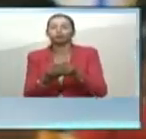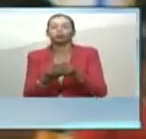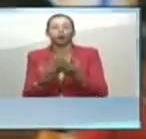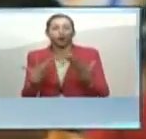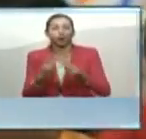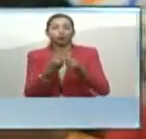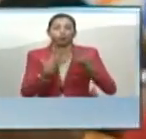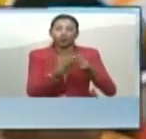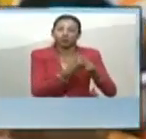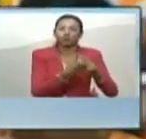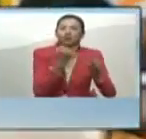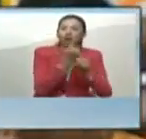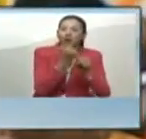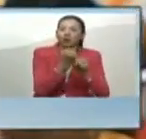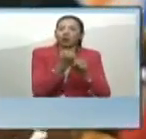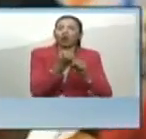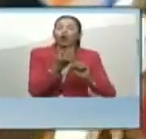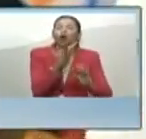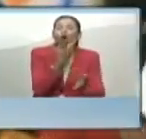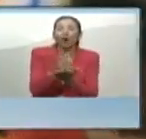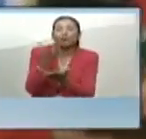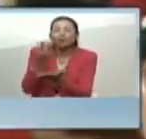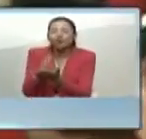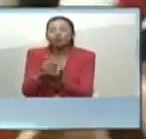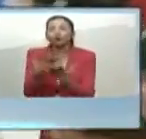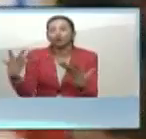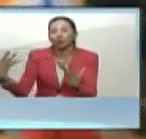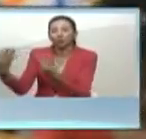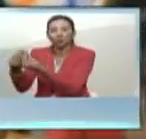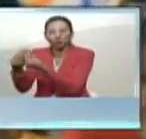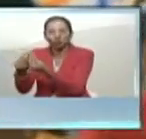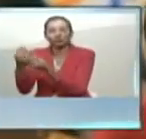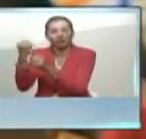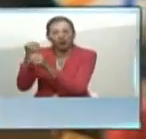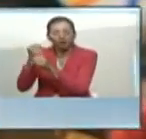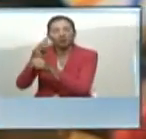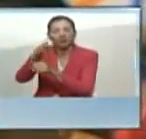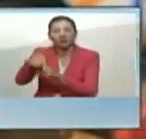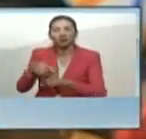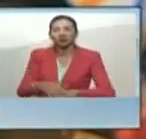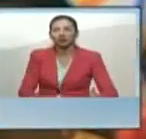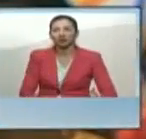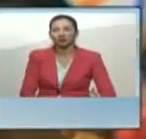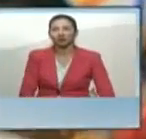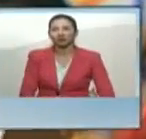comunas. Hemos estado adjuntándonos con el poder popular de la